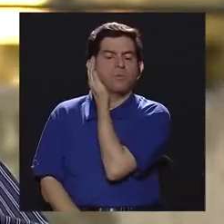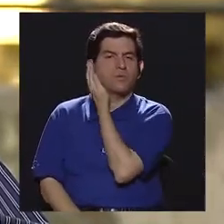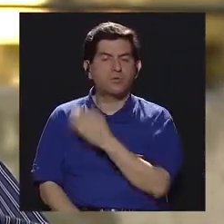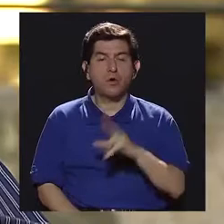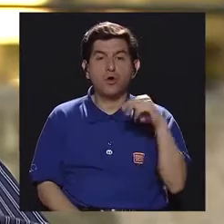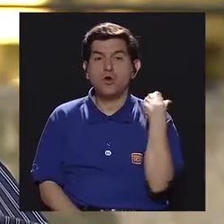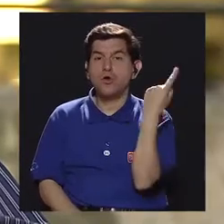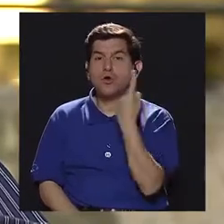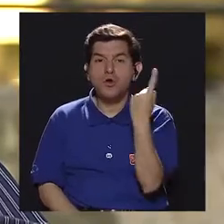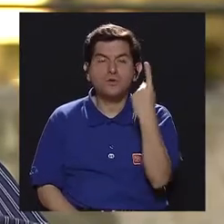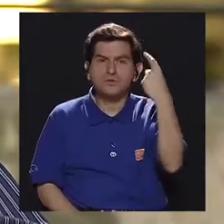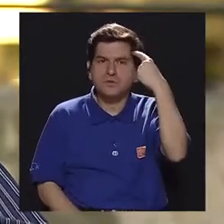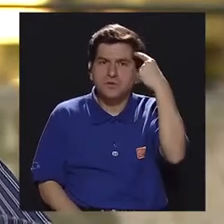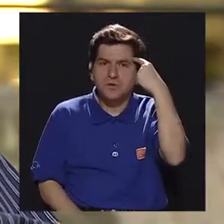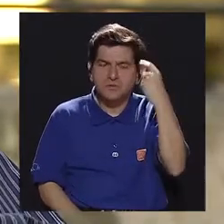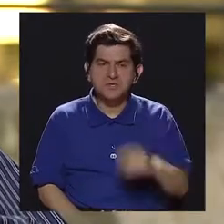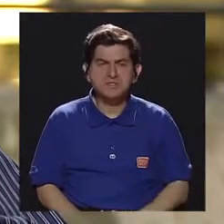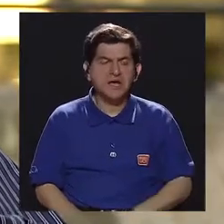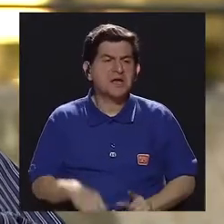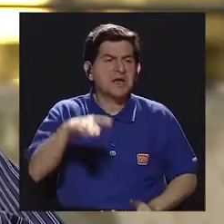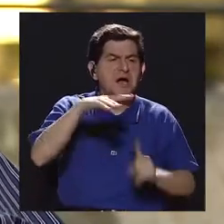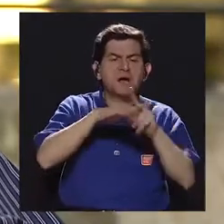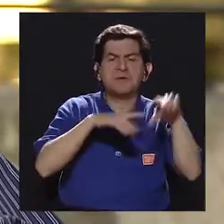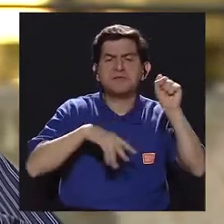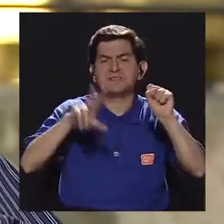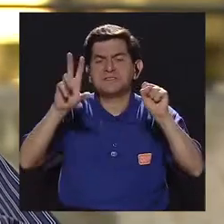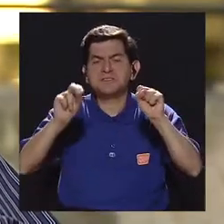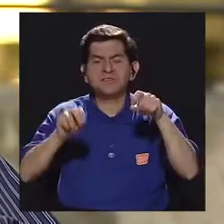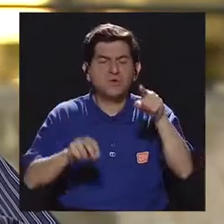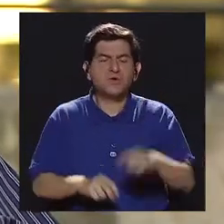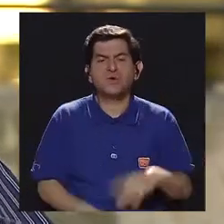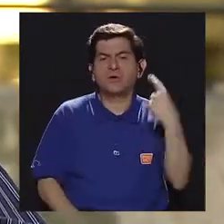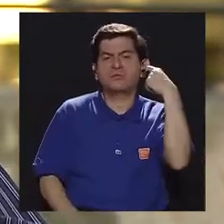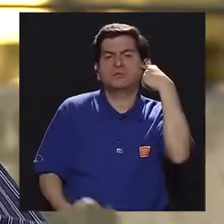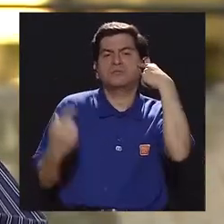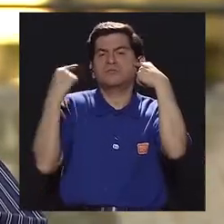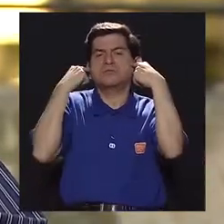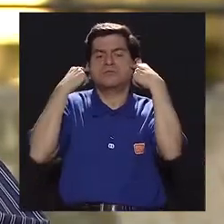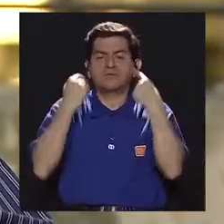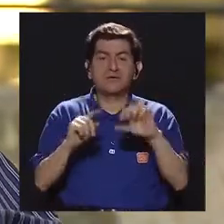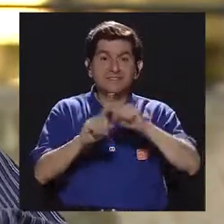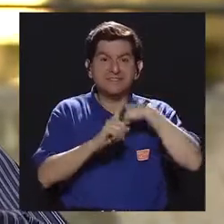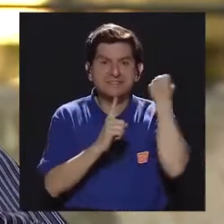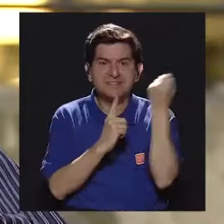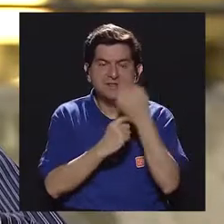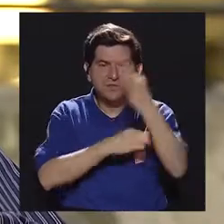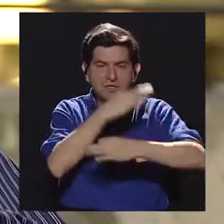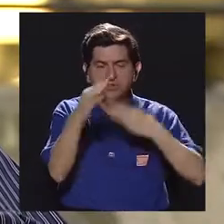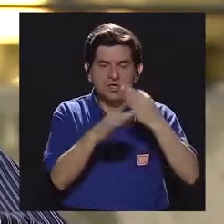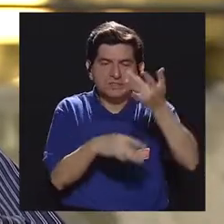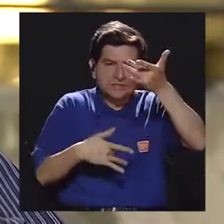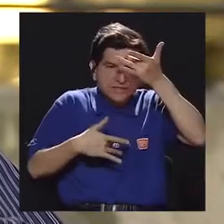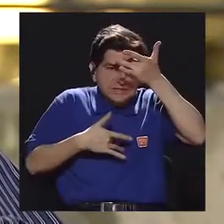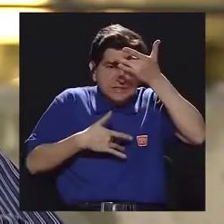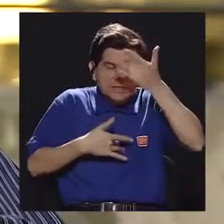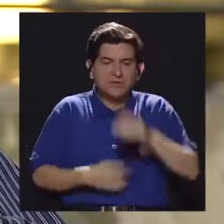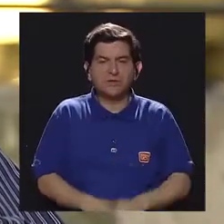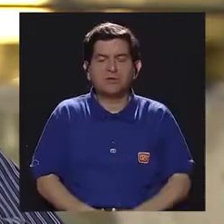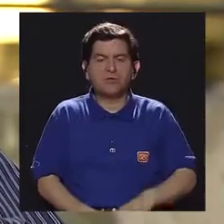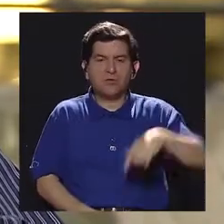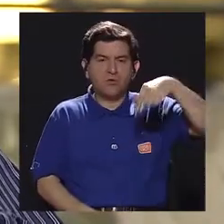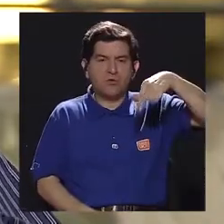finalmente en la boca no solamente es pensar en si me van a salir o no me van a salir los terceros molares, ¿verdad? Hay algunas condiciones de tipo patológico,